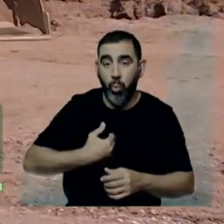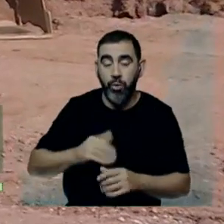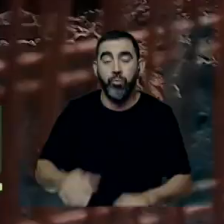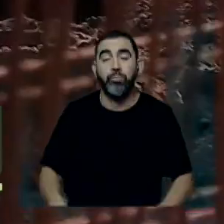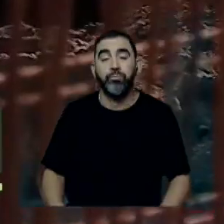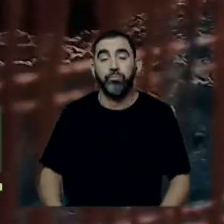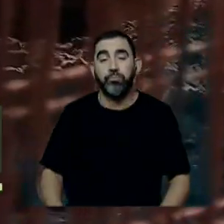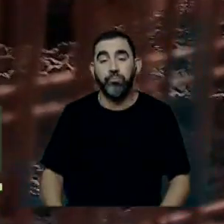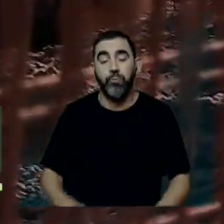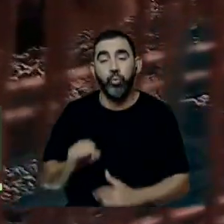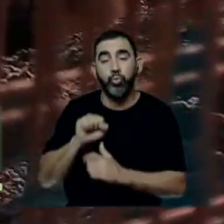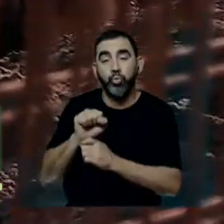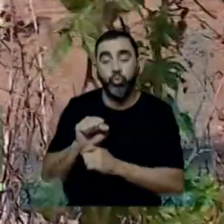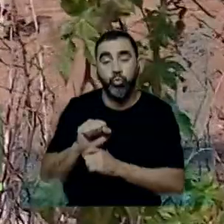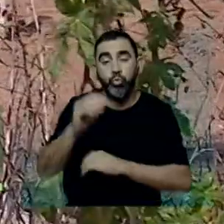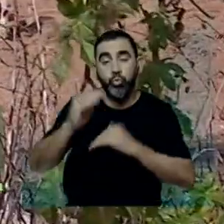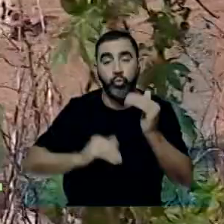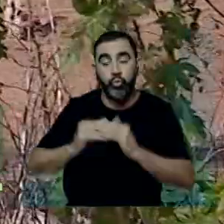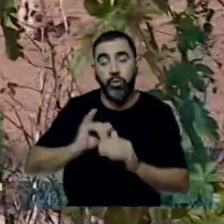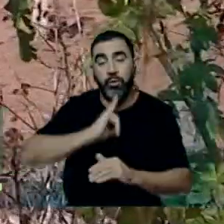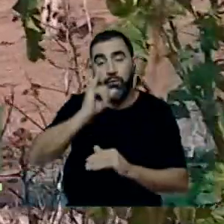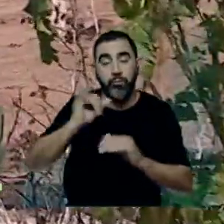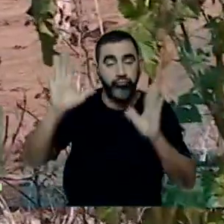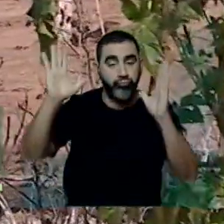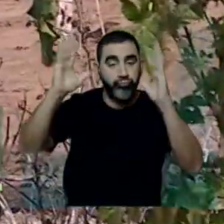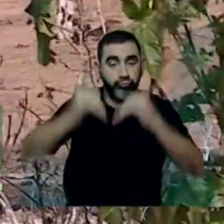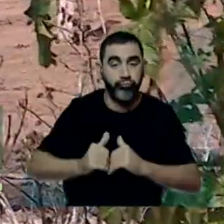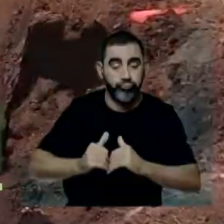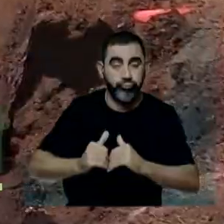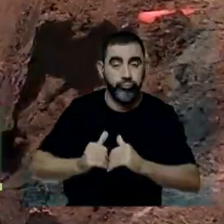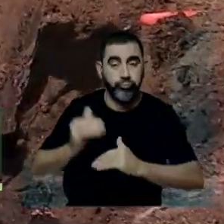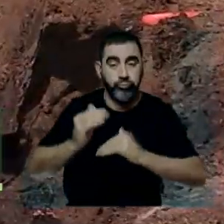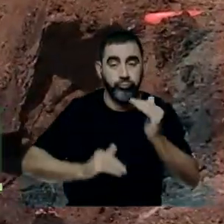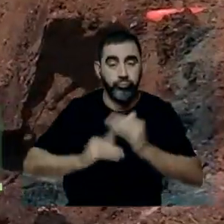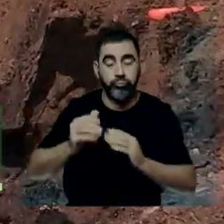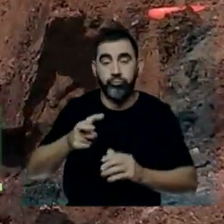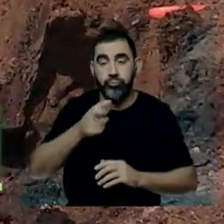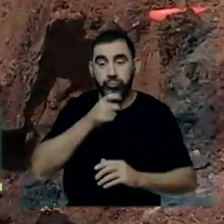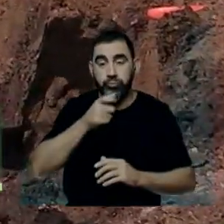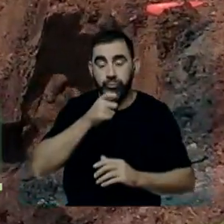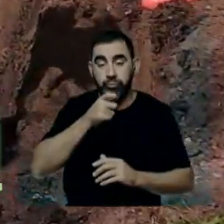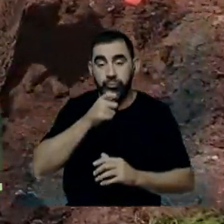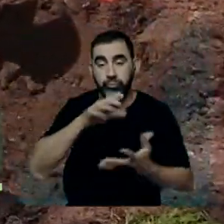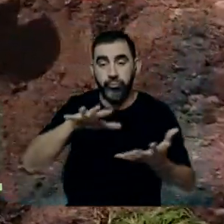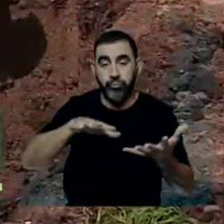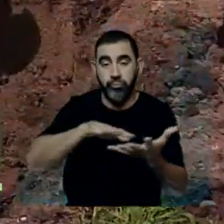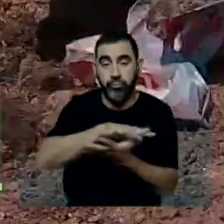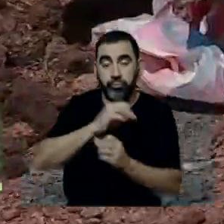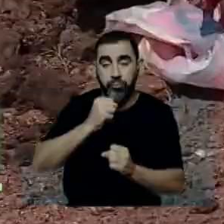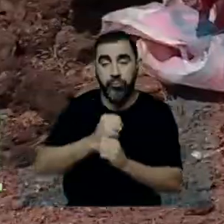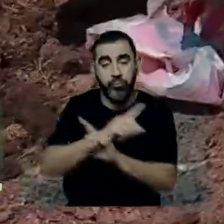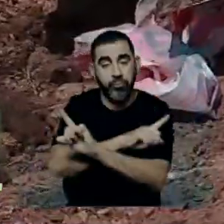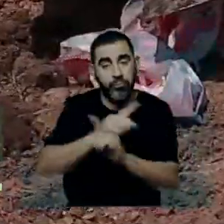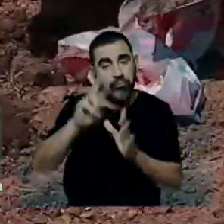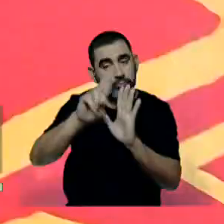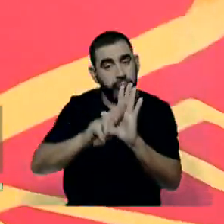propiedad. Desde el SUNCA se informó que en un momento se derrumbó parte de la estructura de hormigón y que las condiciones de trabajo no eran las